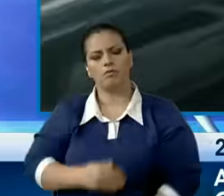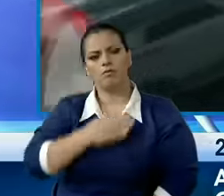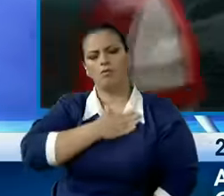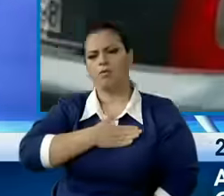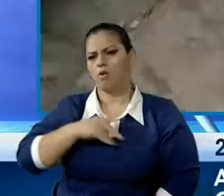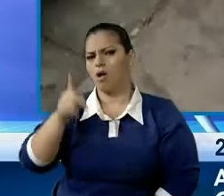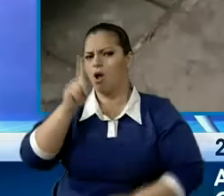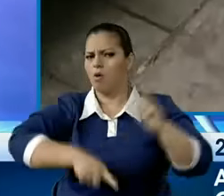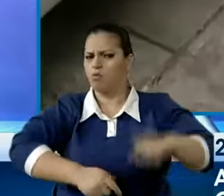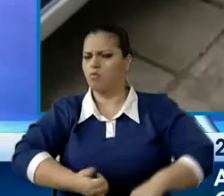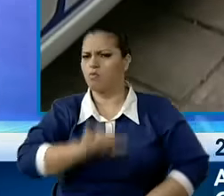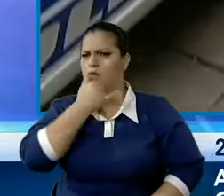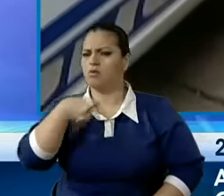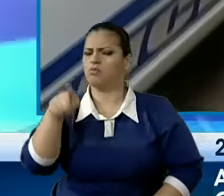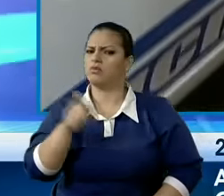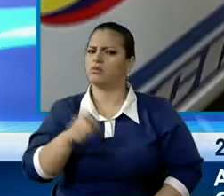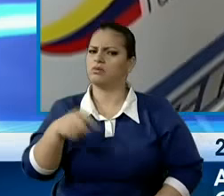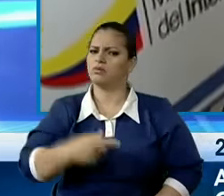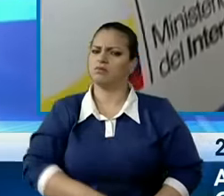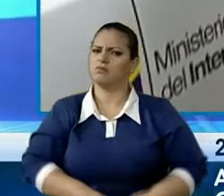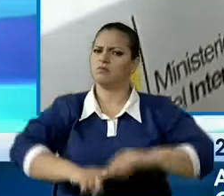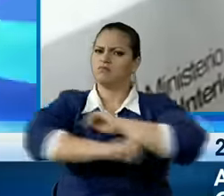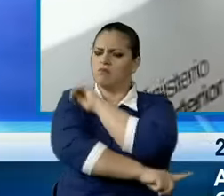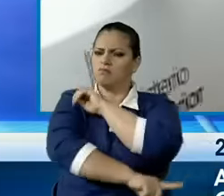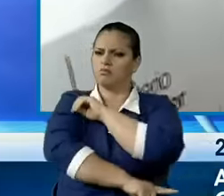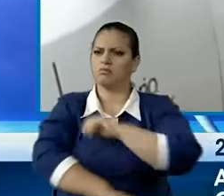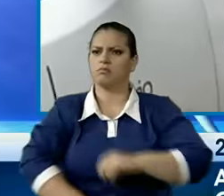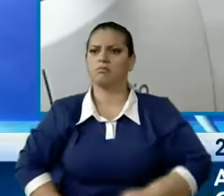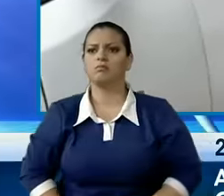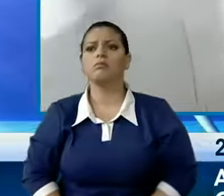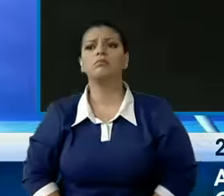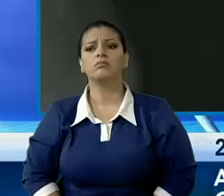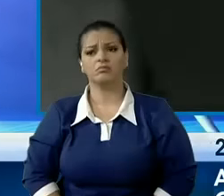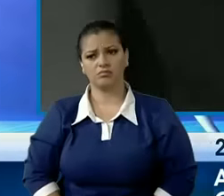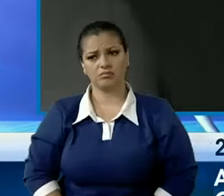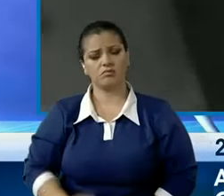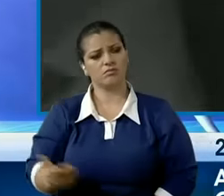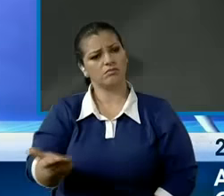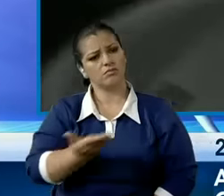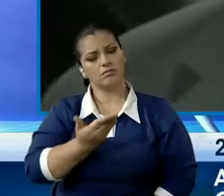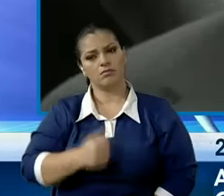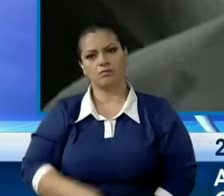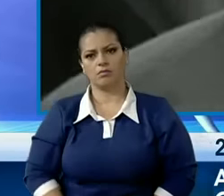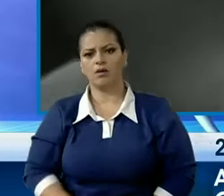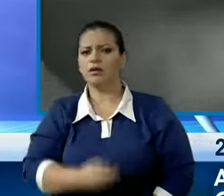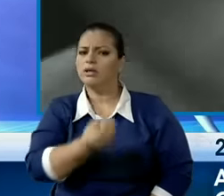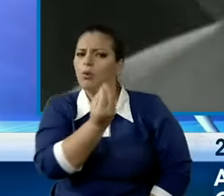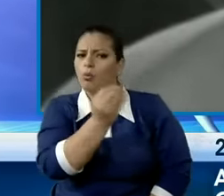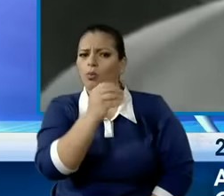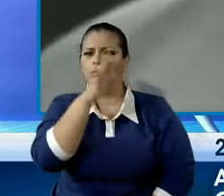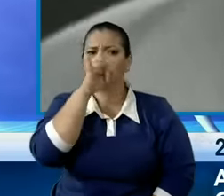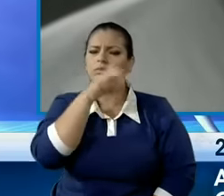quienes le faltaron el respeto a esas dos damas. Ahora con los muchachos que son, ya digo, su inexperiencia les permite a lo mejor